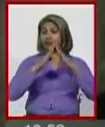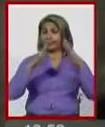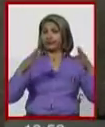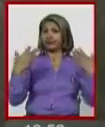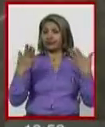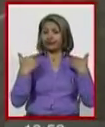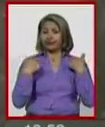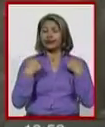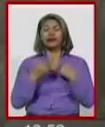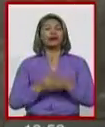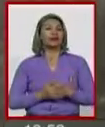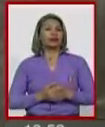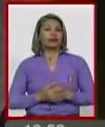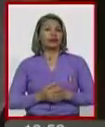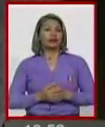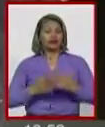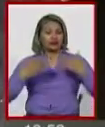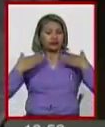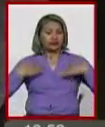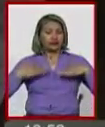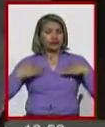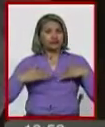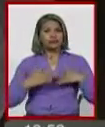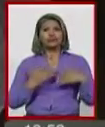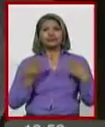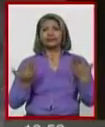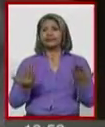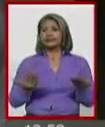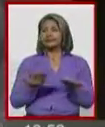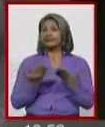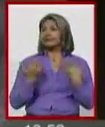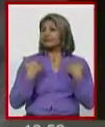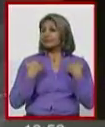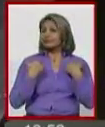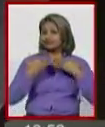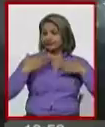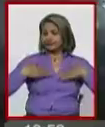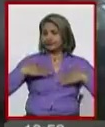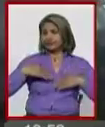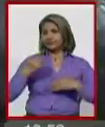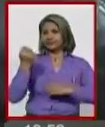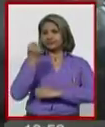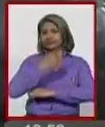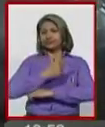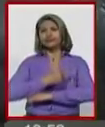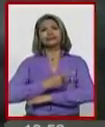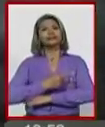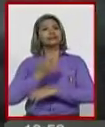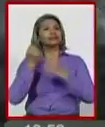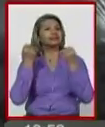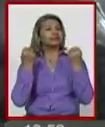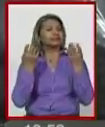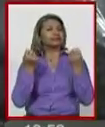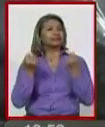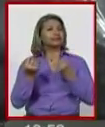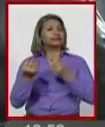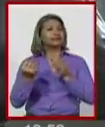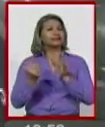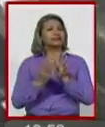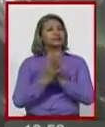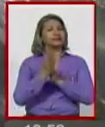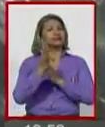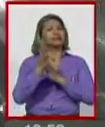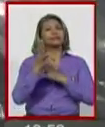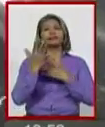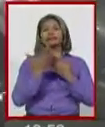domicilio prácticamente la ropa con la cual se encontraba vestido el día de los hechos, con abundante